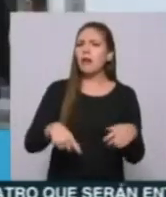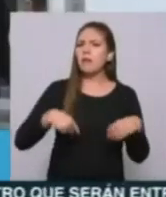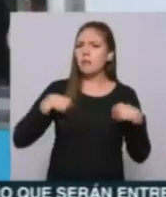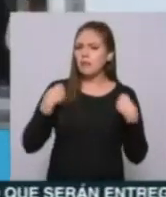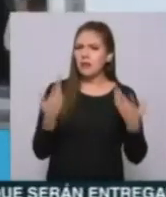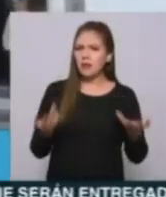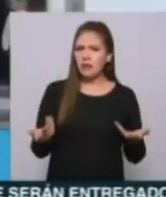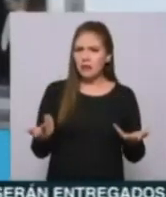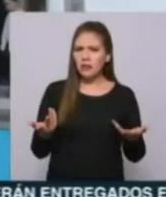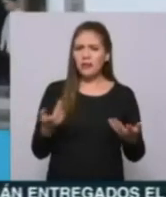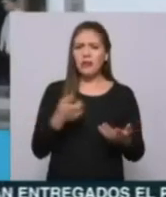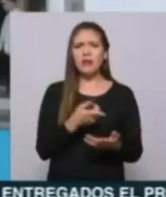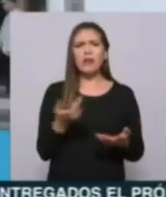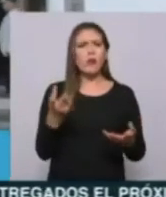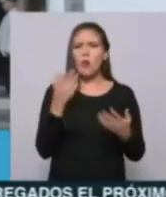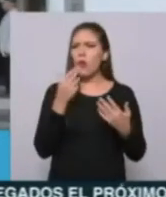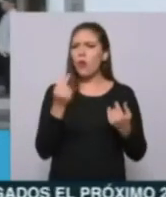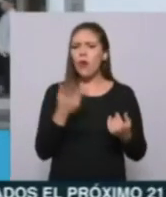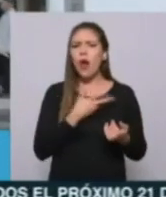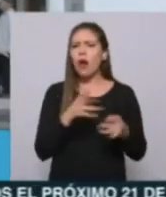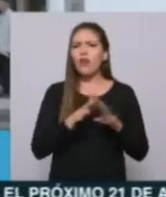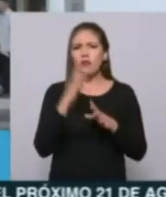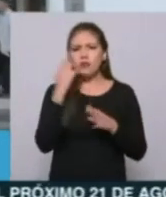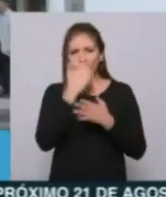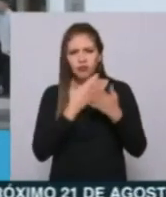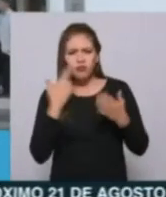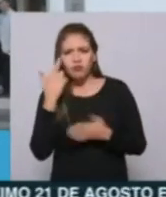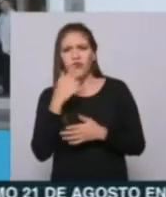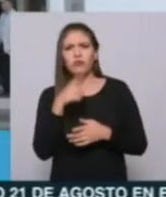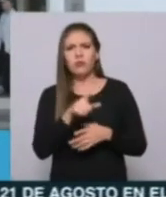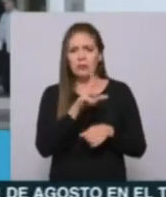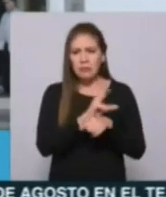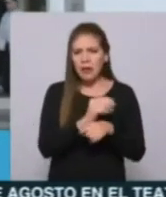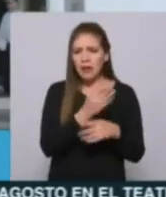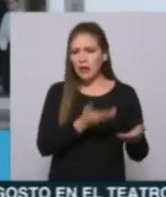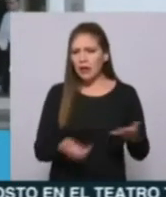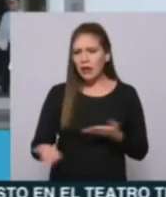considera usted que estos permisos pues tenían algo de oscuro y negro?